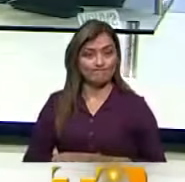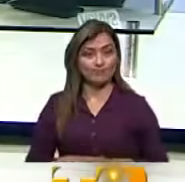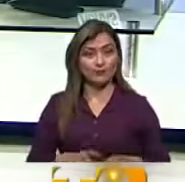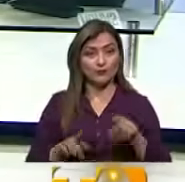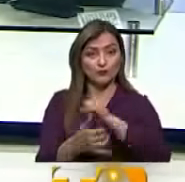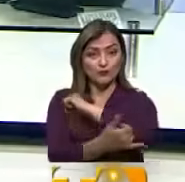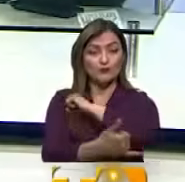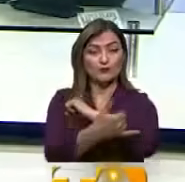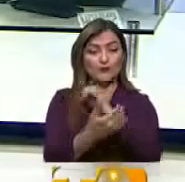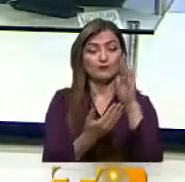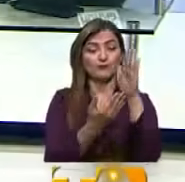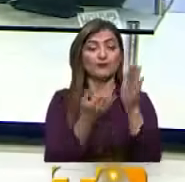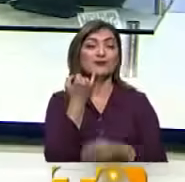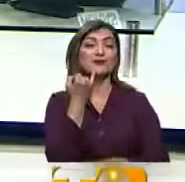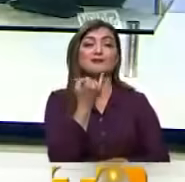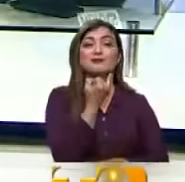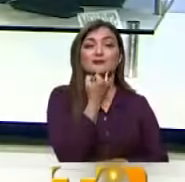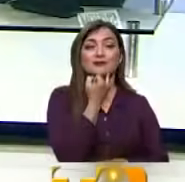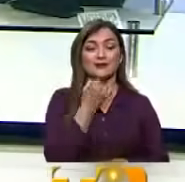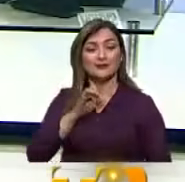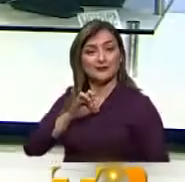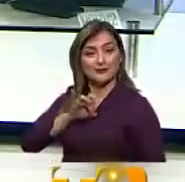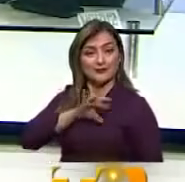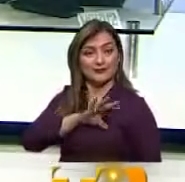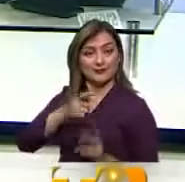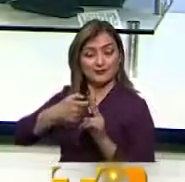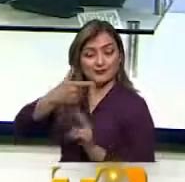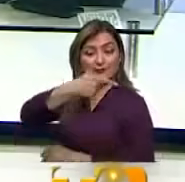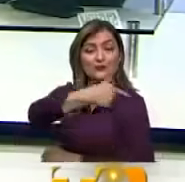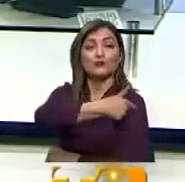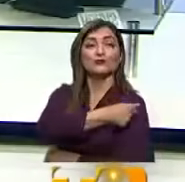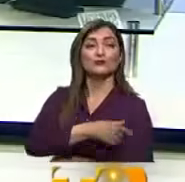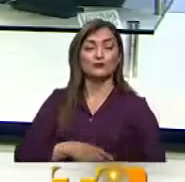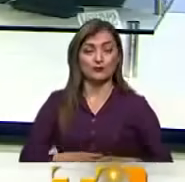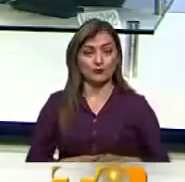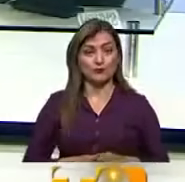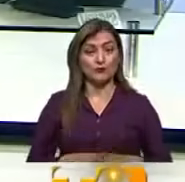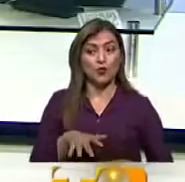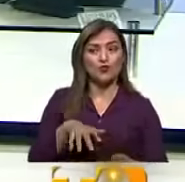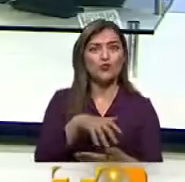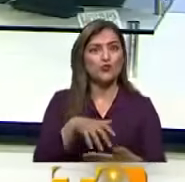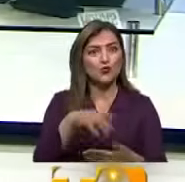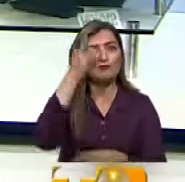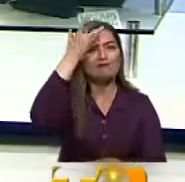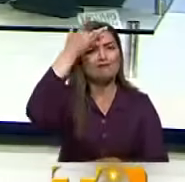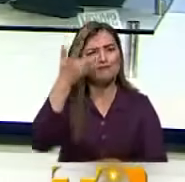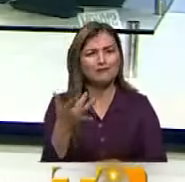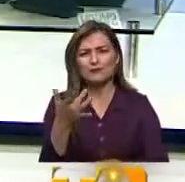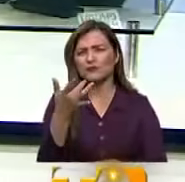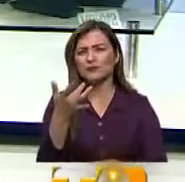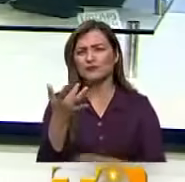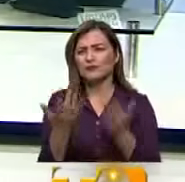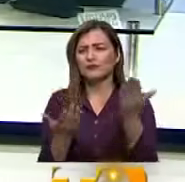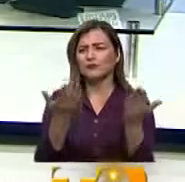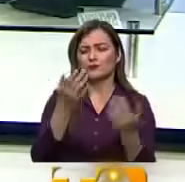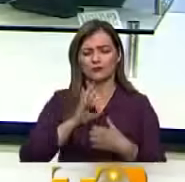algunos países como Israel y Chile que empezaron o empezarán a aplicarla. Además, hay mucha incertidumbre sobre por qué se está comparando